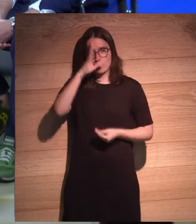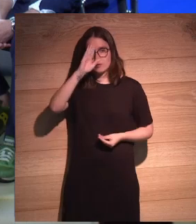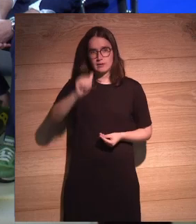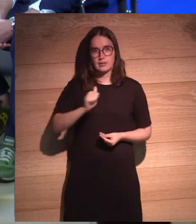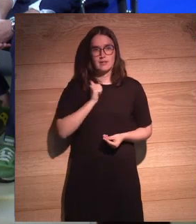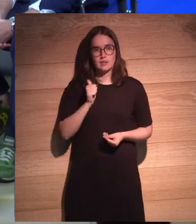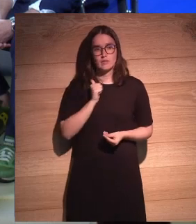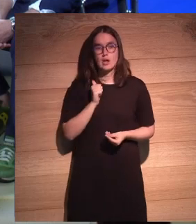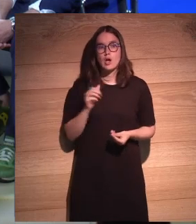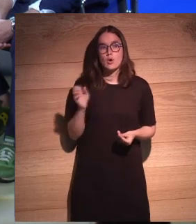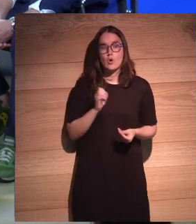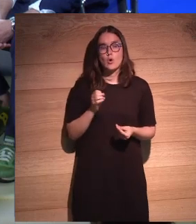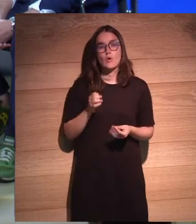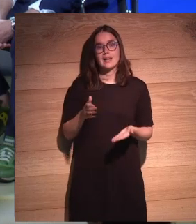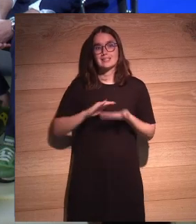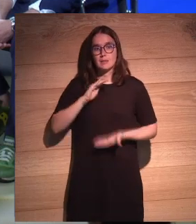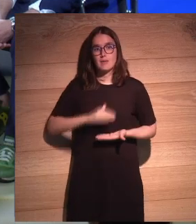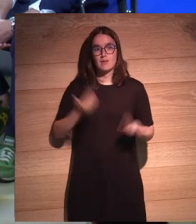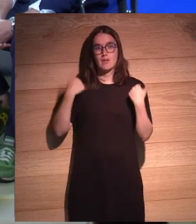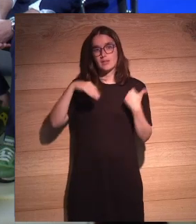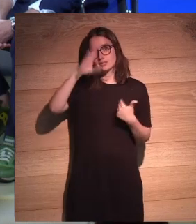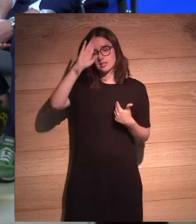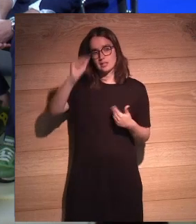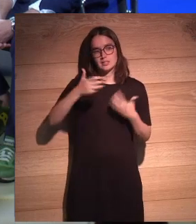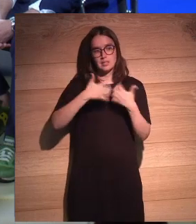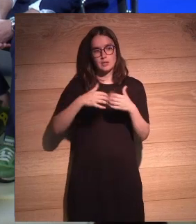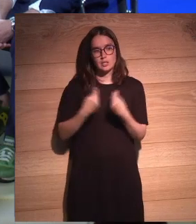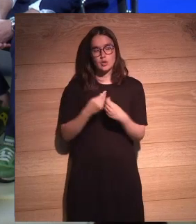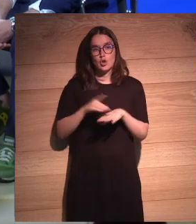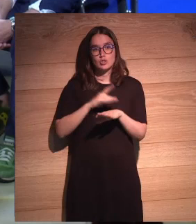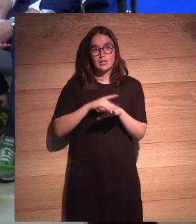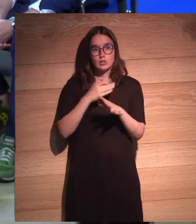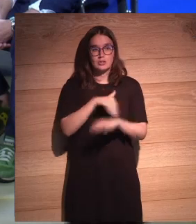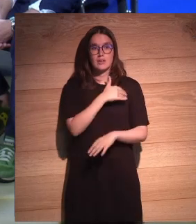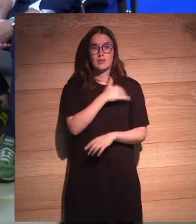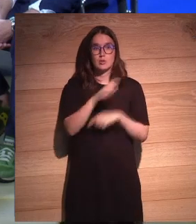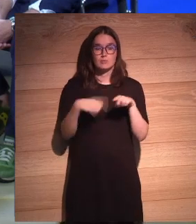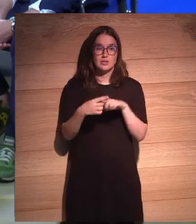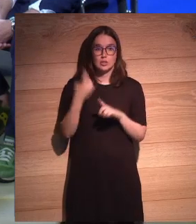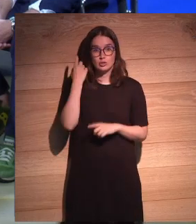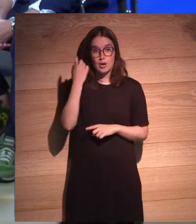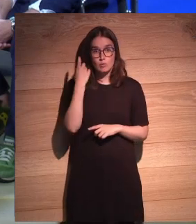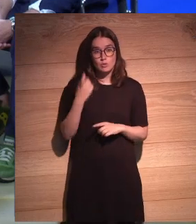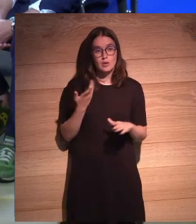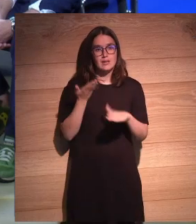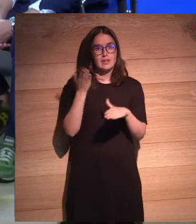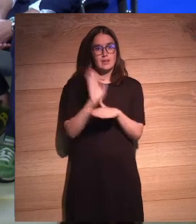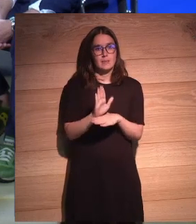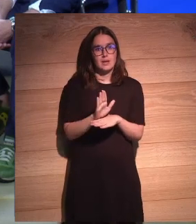inteligencia o de las facultades inteligentes de las máquinas con los datos académicos y con los datos de los alumnos que representan